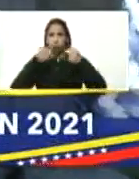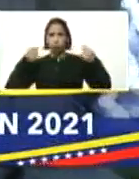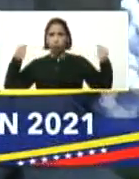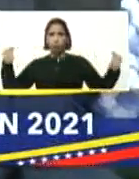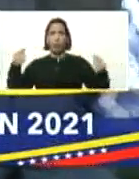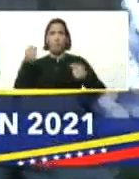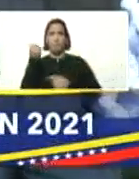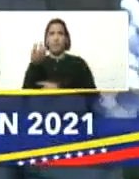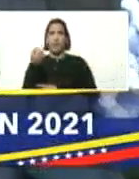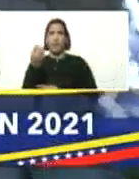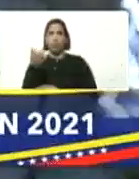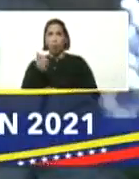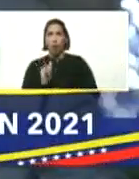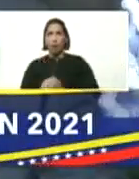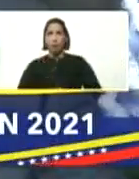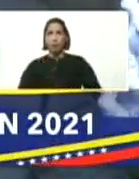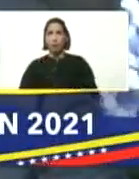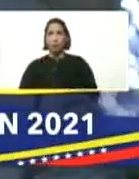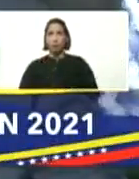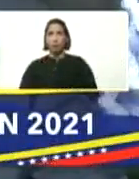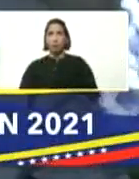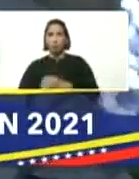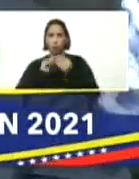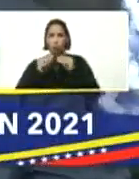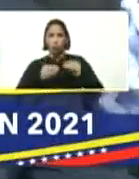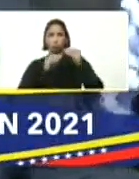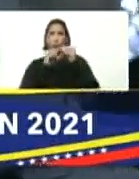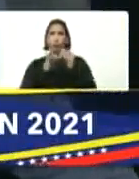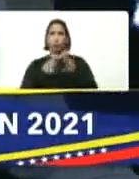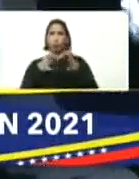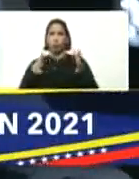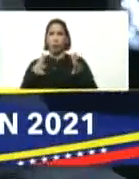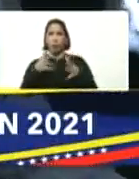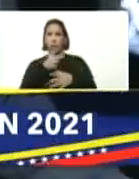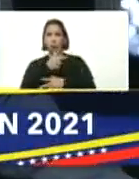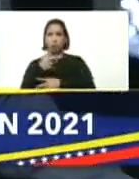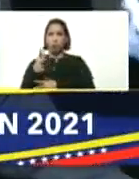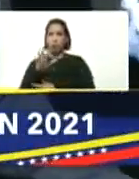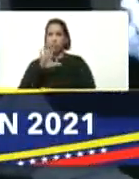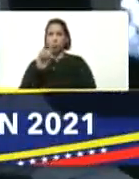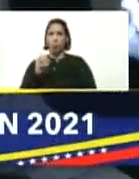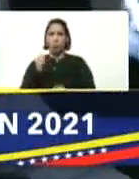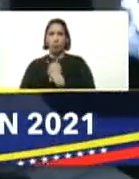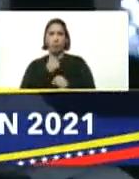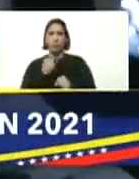Palacio están engalanados con grandes reproducciones de 50 obras